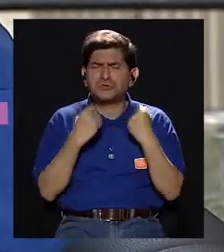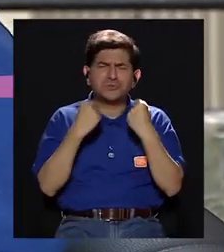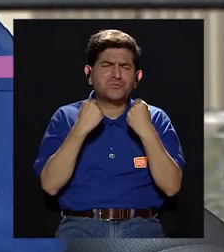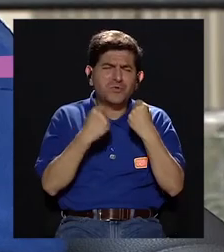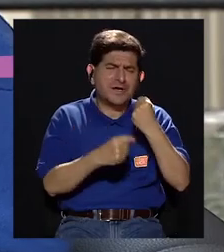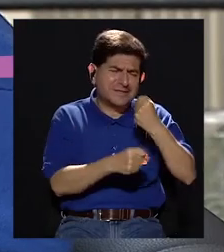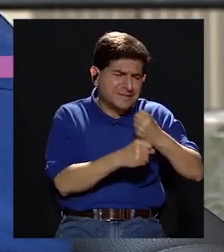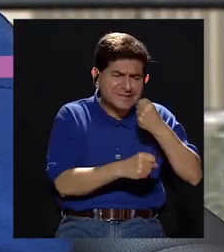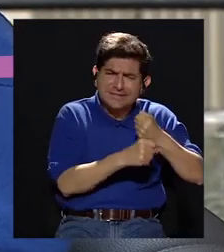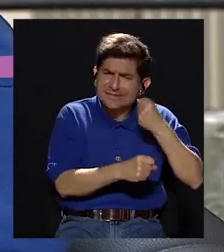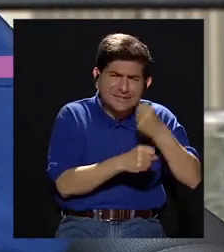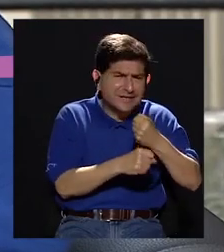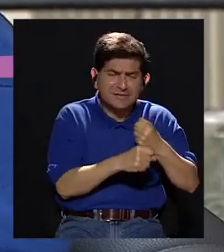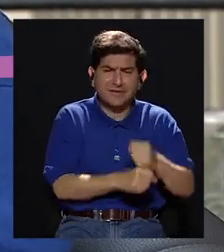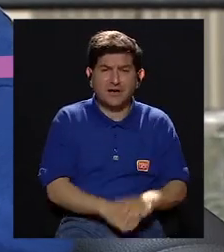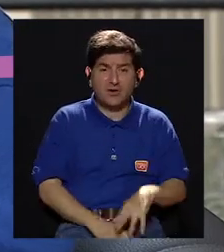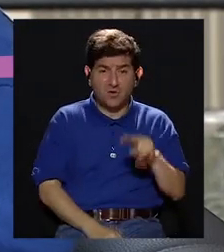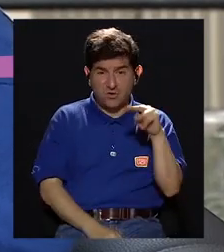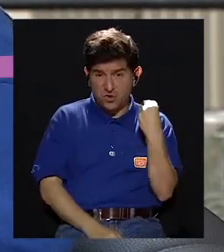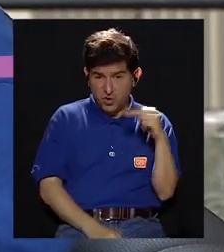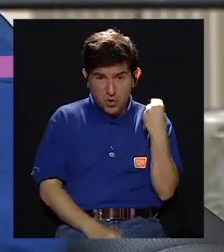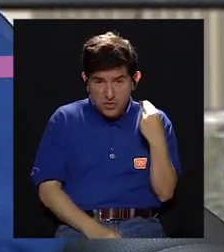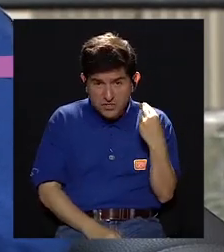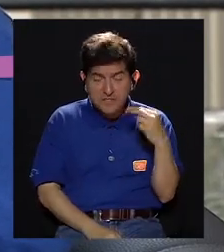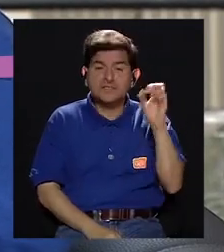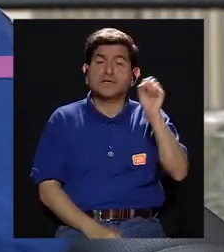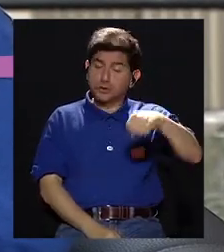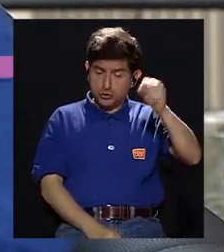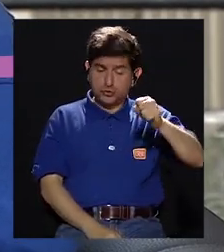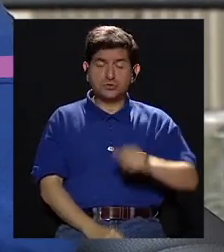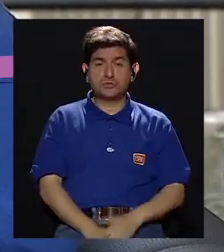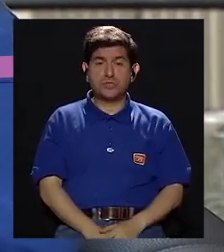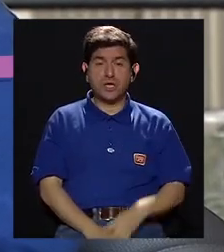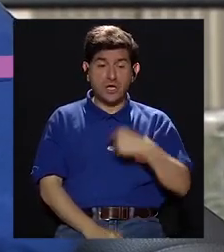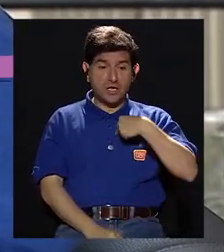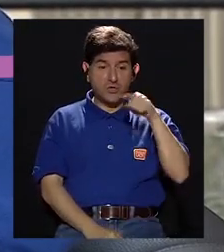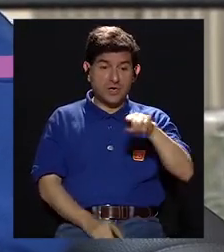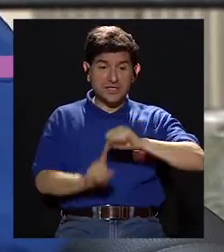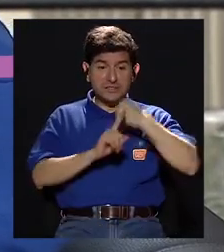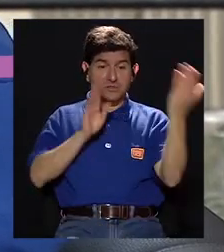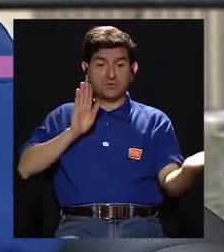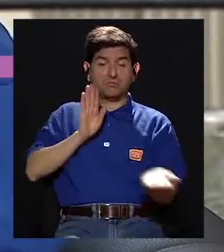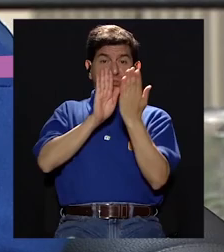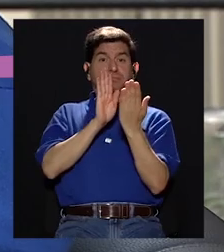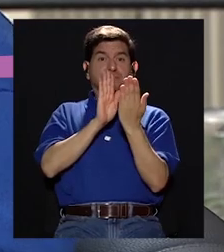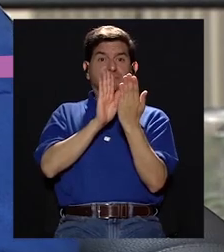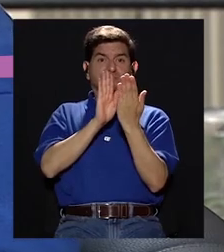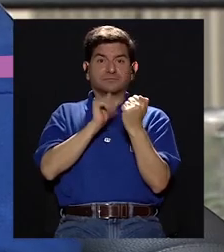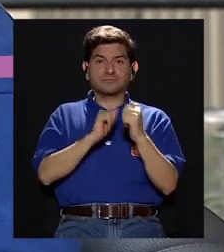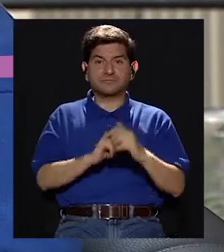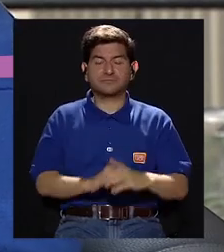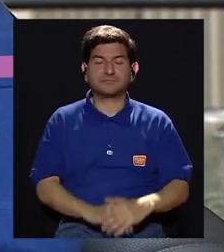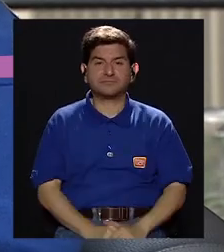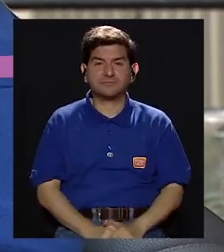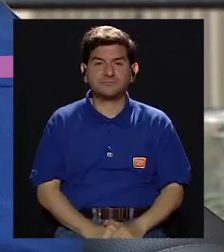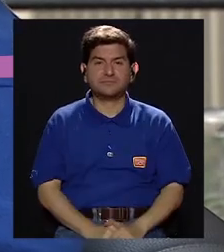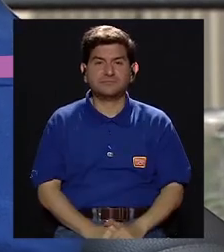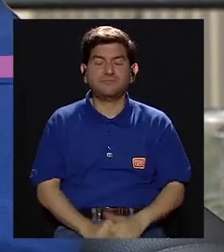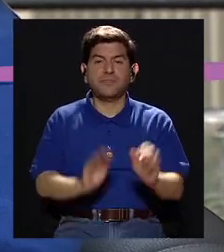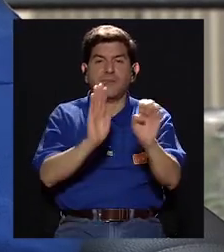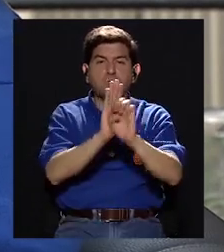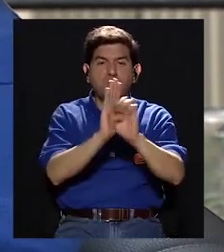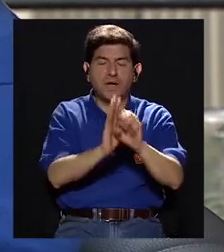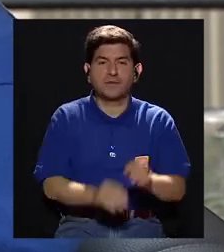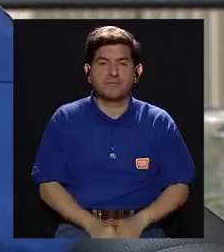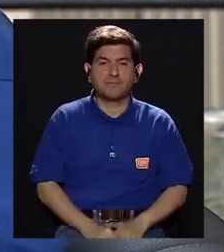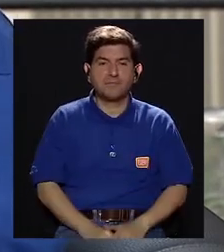fuerte en el trabajo, de repente... Una noticia a la que tenga que enfrentarme. Digamos, digamos